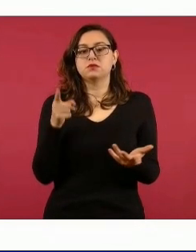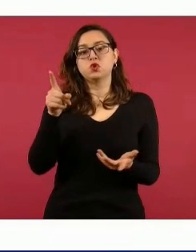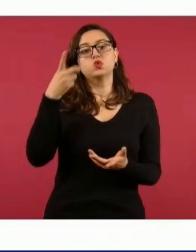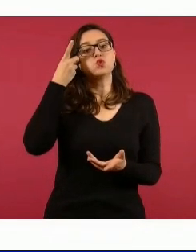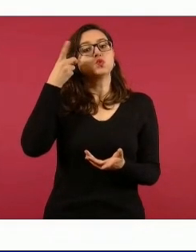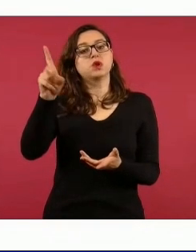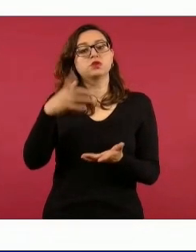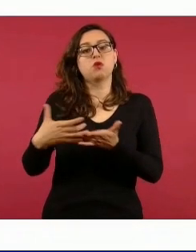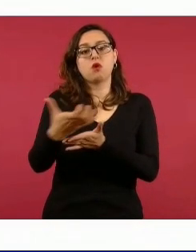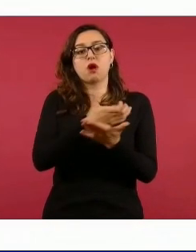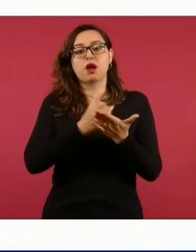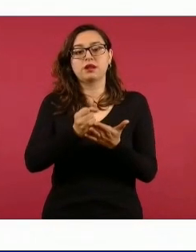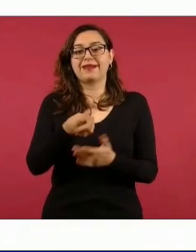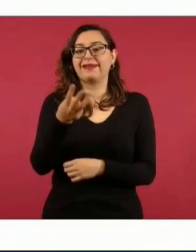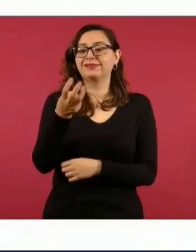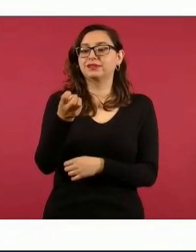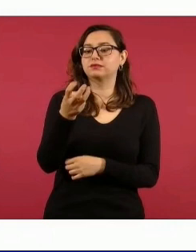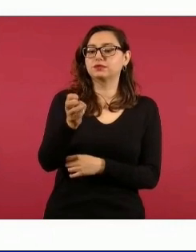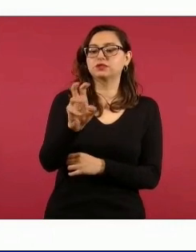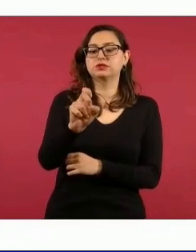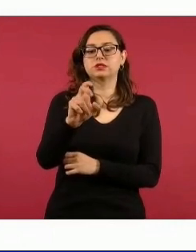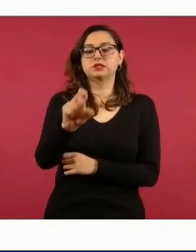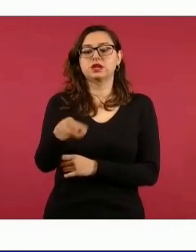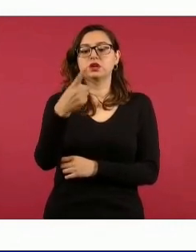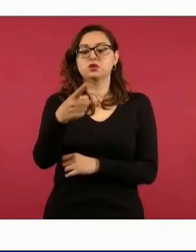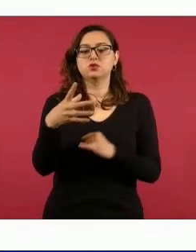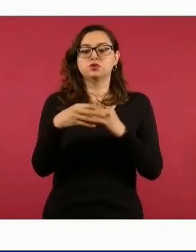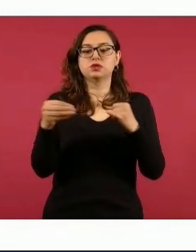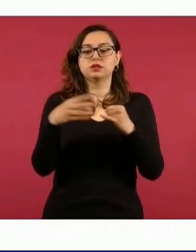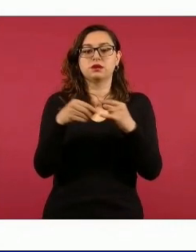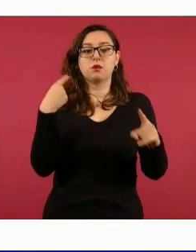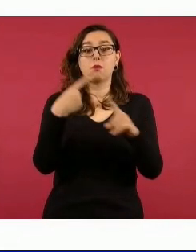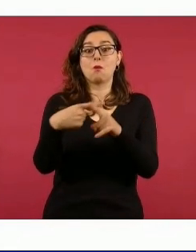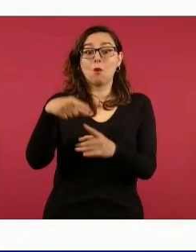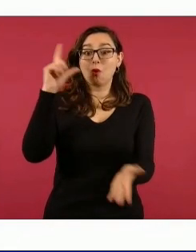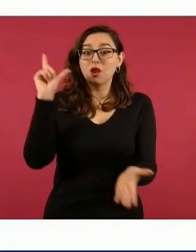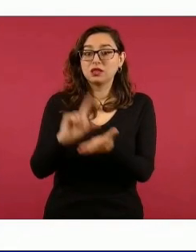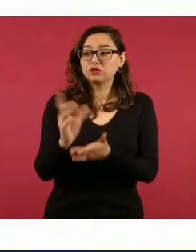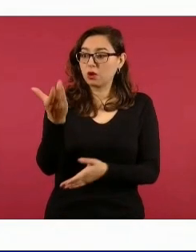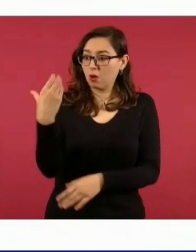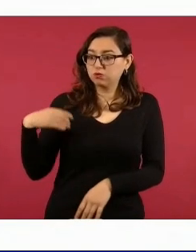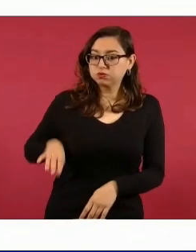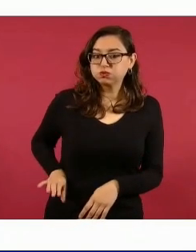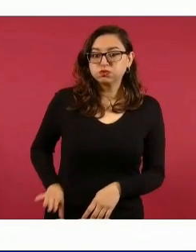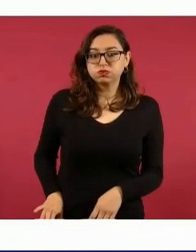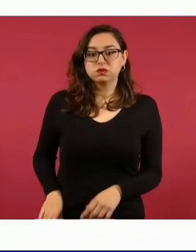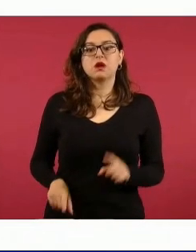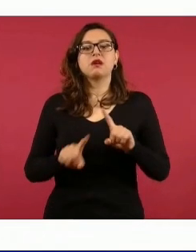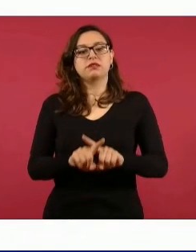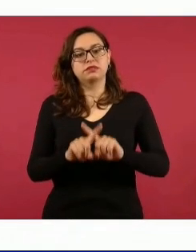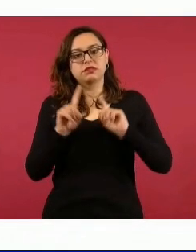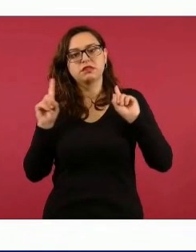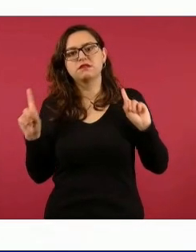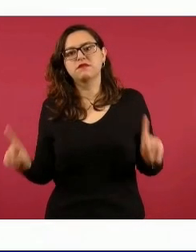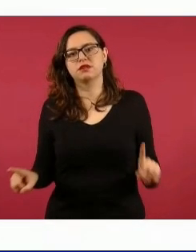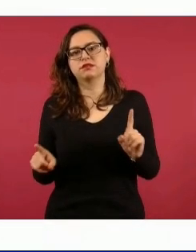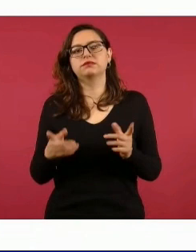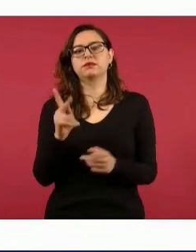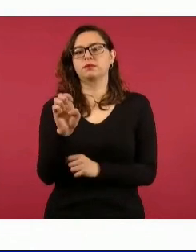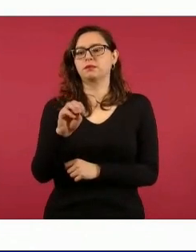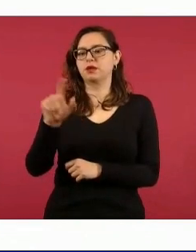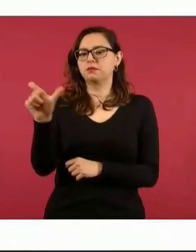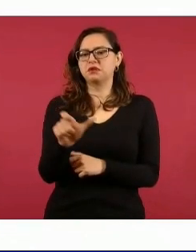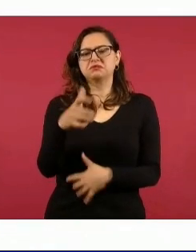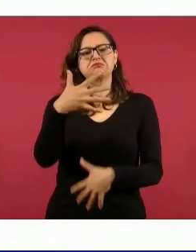estos angelitos, de 3 pesos con 31 centavos por litro, comparado con 15 centavos de margen de franquicia